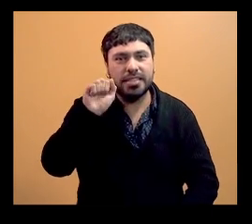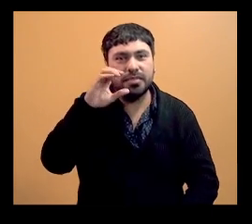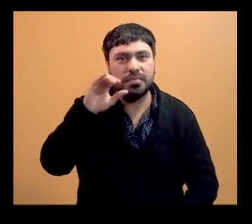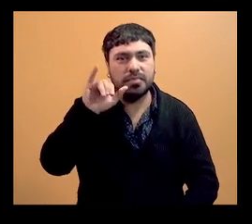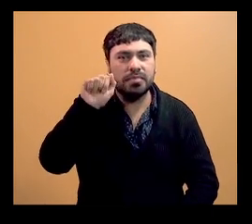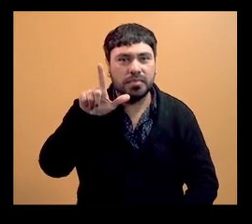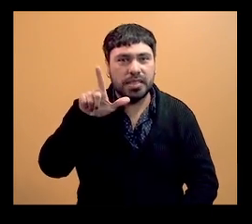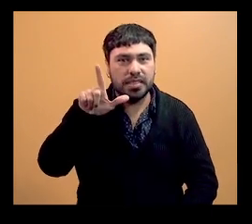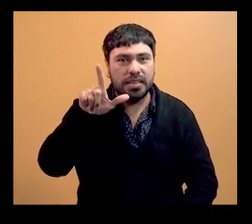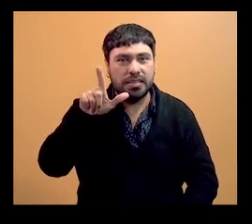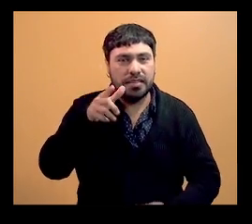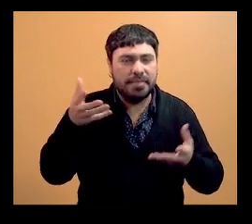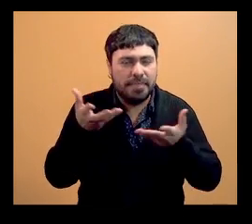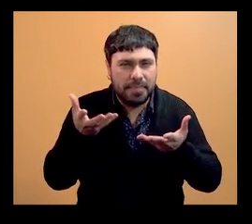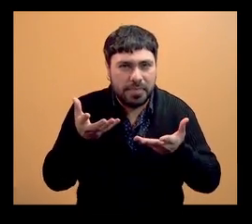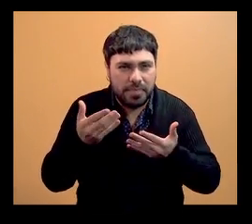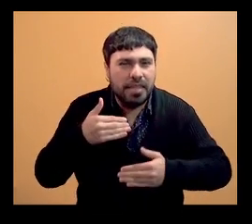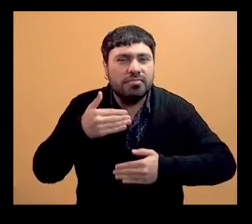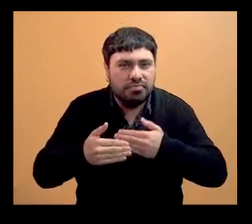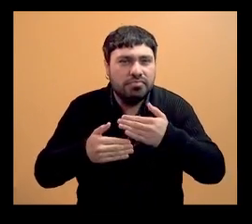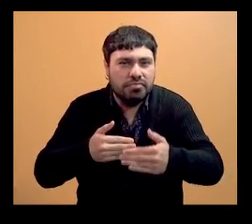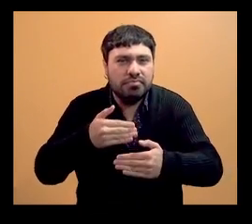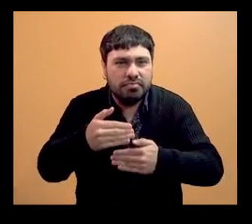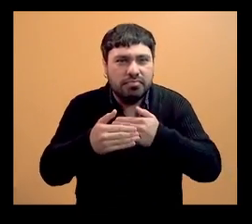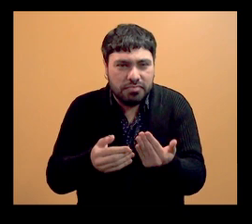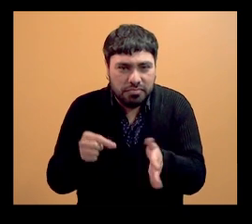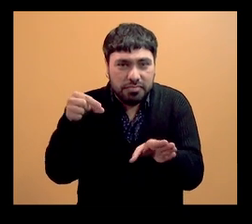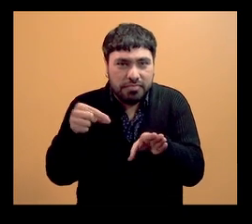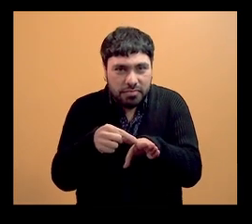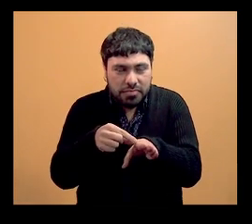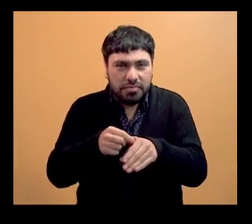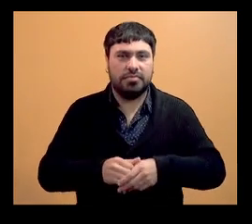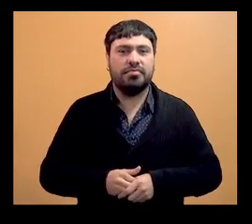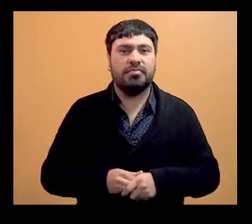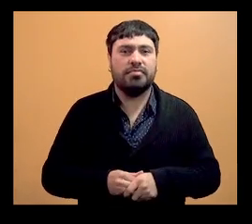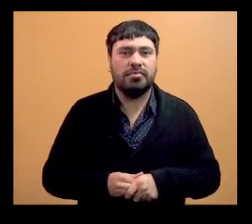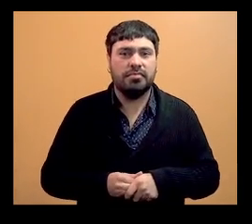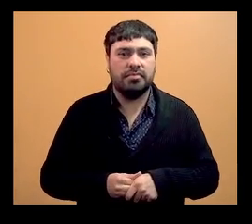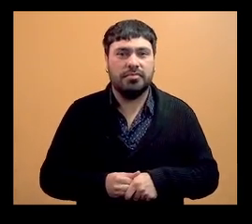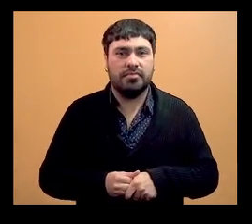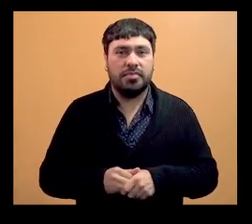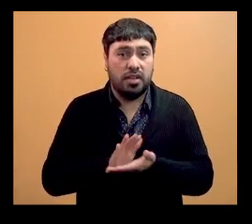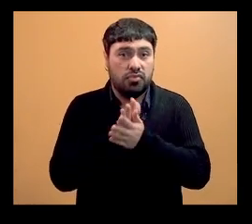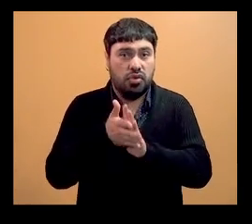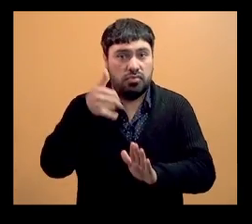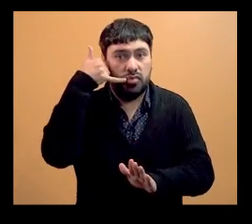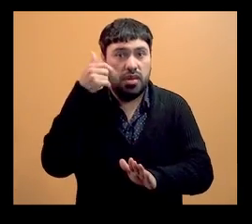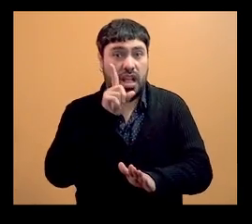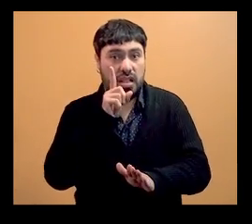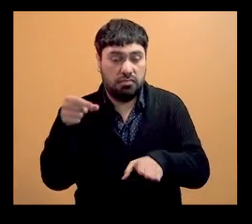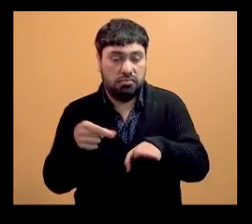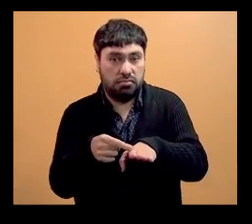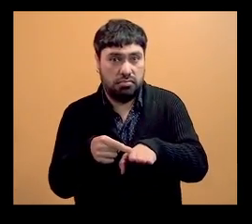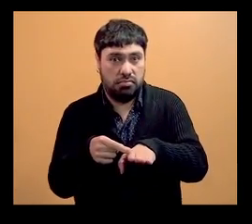celulares, etcétera, todo ese desarrollo depende hoy en día del microchip que tienen todos estos dispositivos y que fue